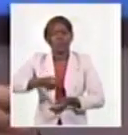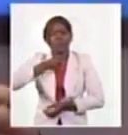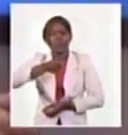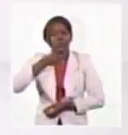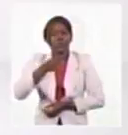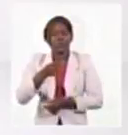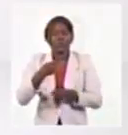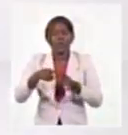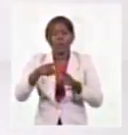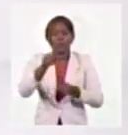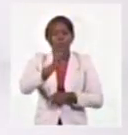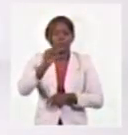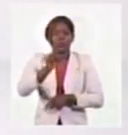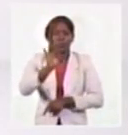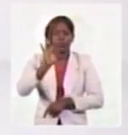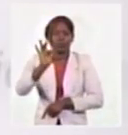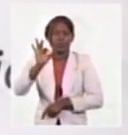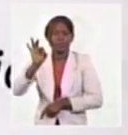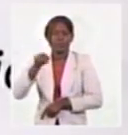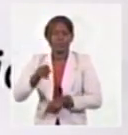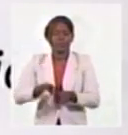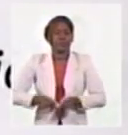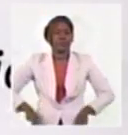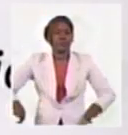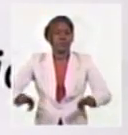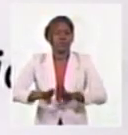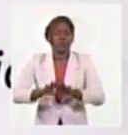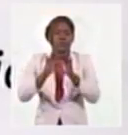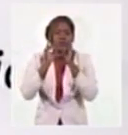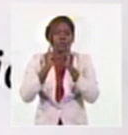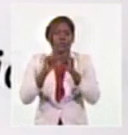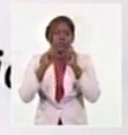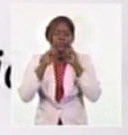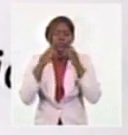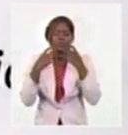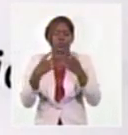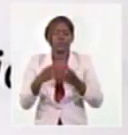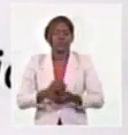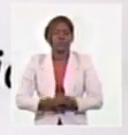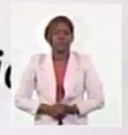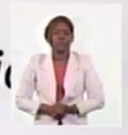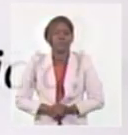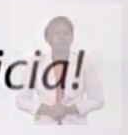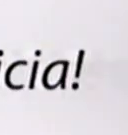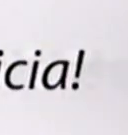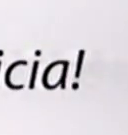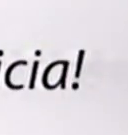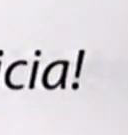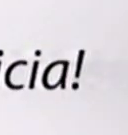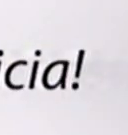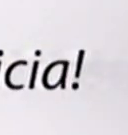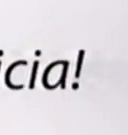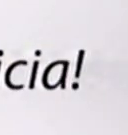invitados. Mesa Redonda, más allá de la noticia.